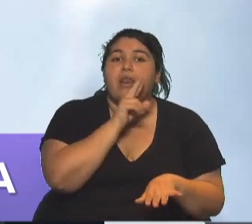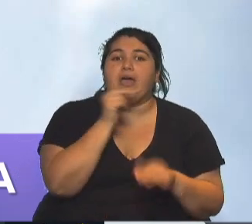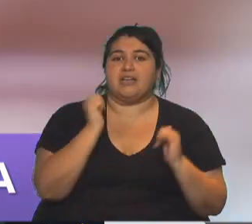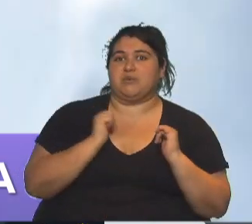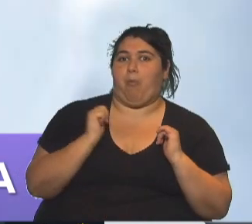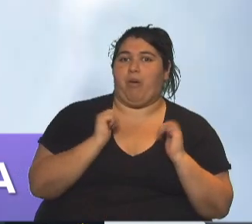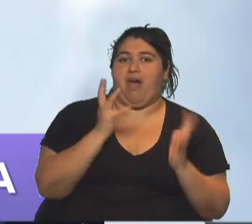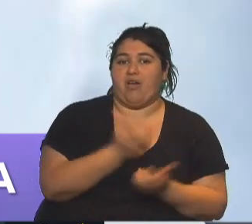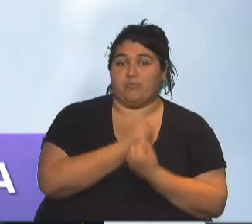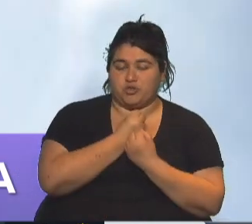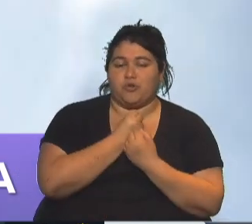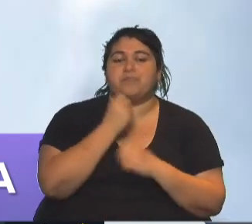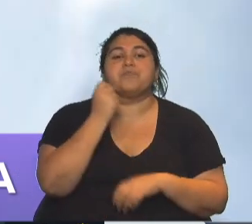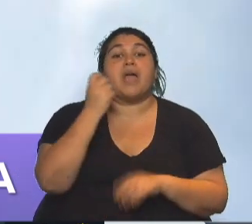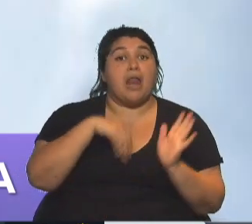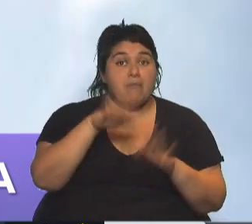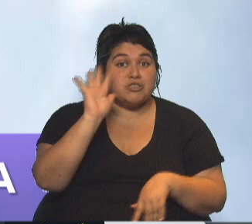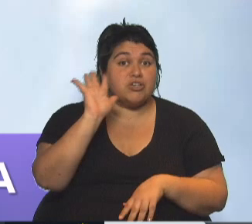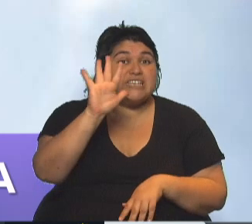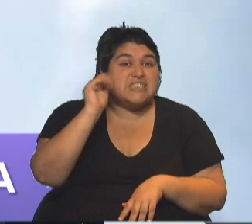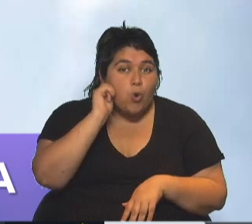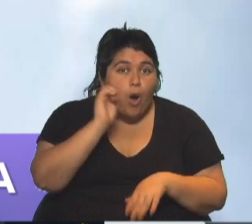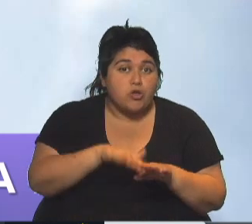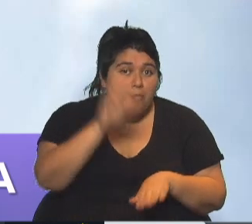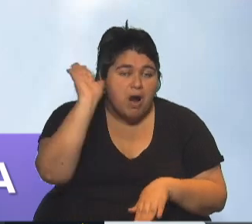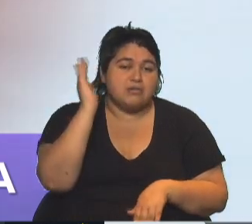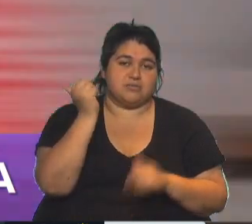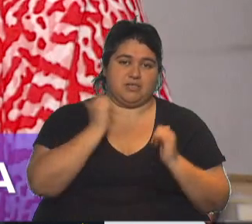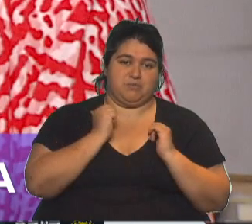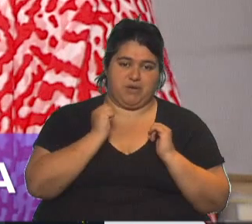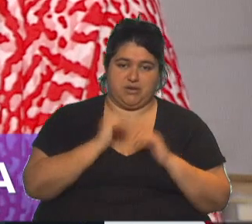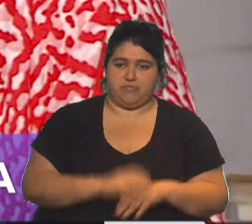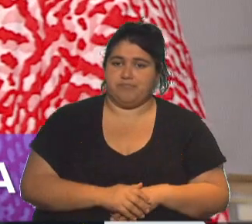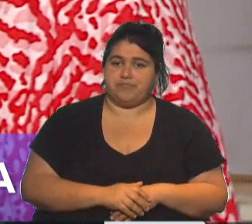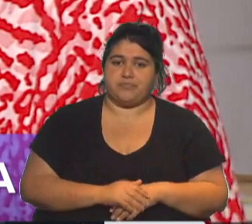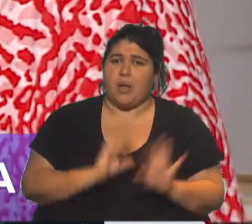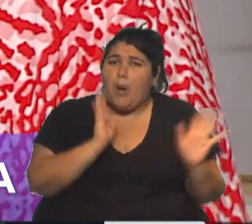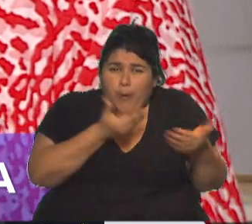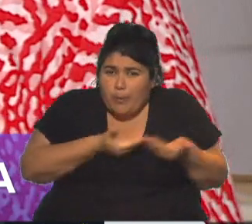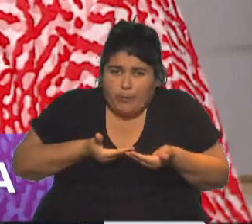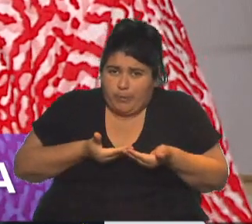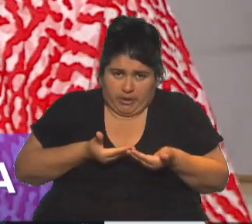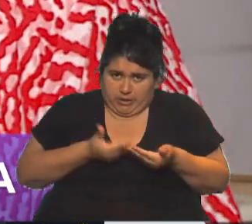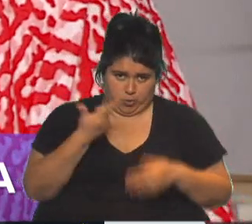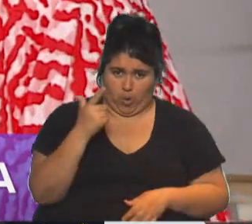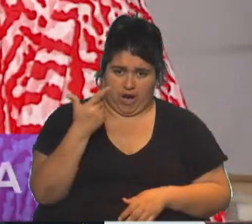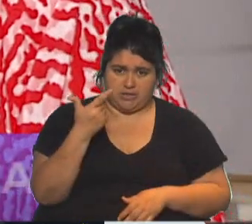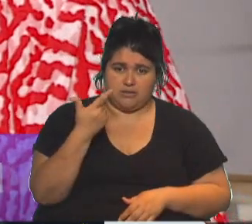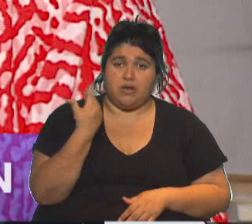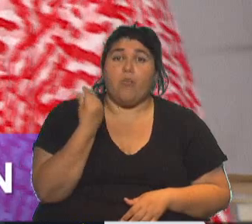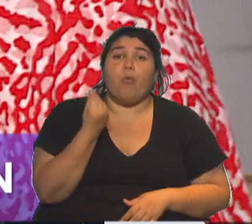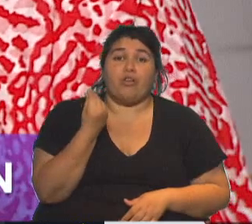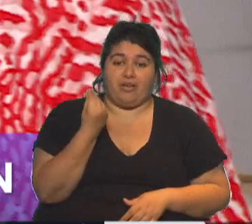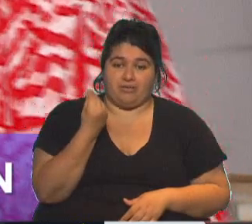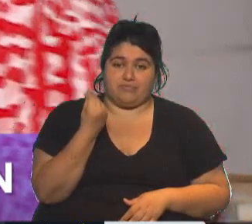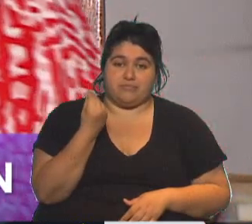ser adoptados, la mayoría mayores de 5 años. No hay acceso a bebés chiquitos por una situación de que,